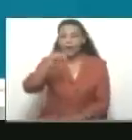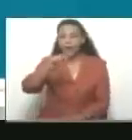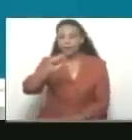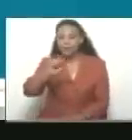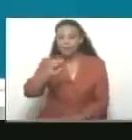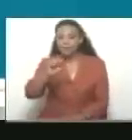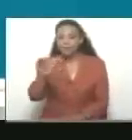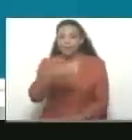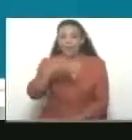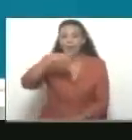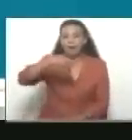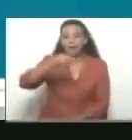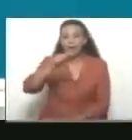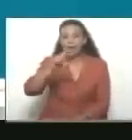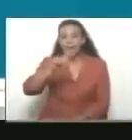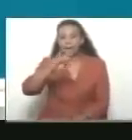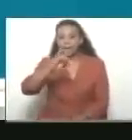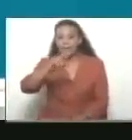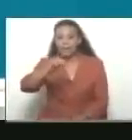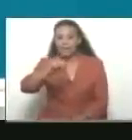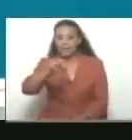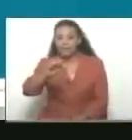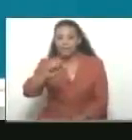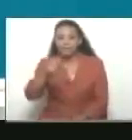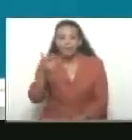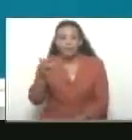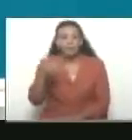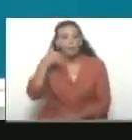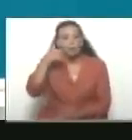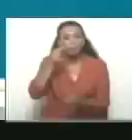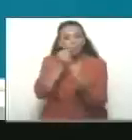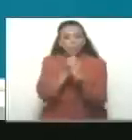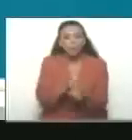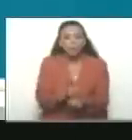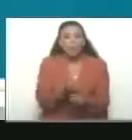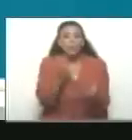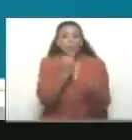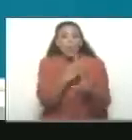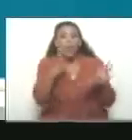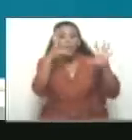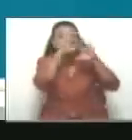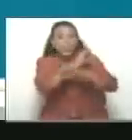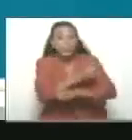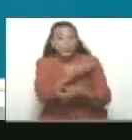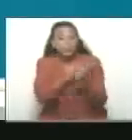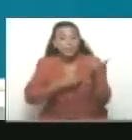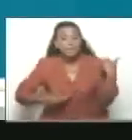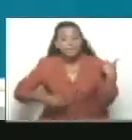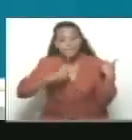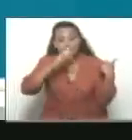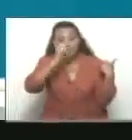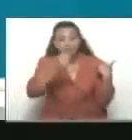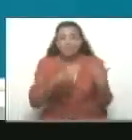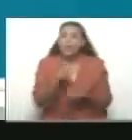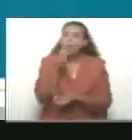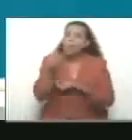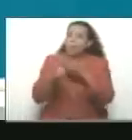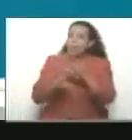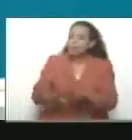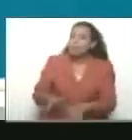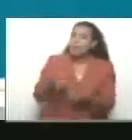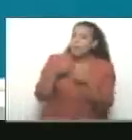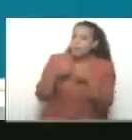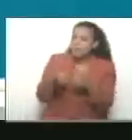papao toto mantoro Buenas noches presidente Ana Karina Cómo estás